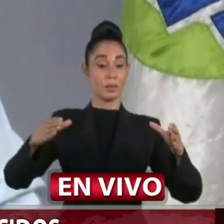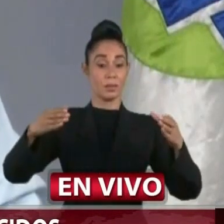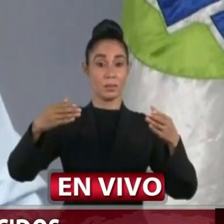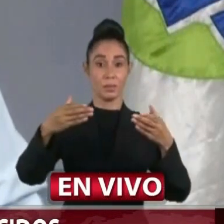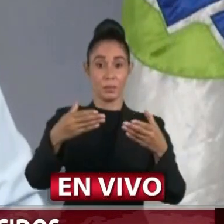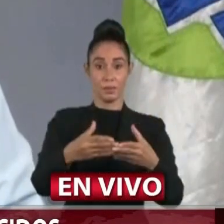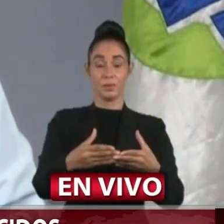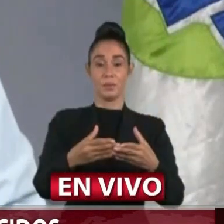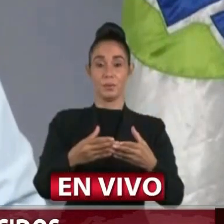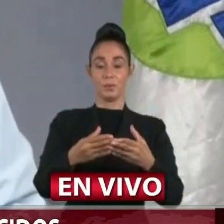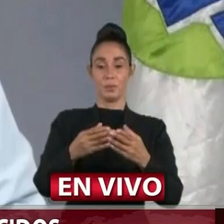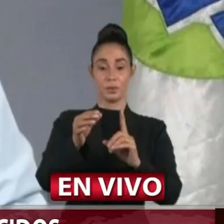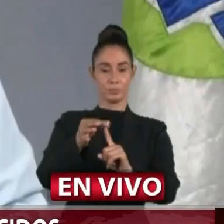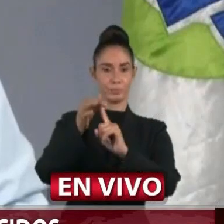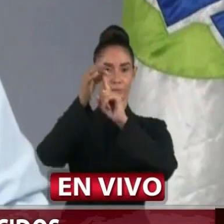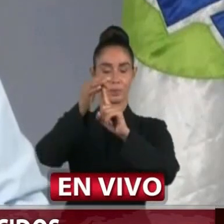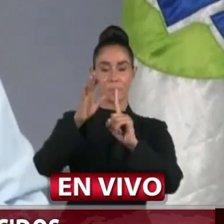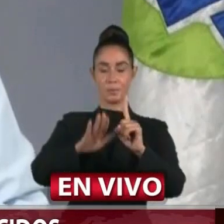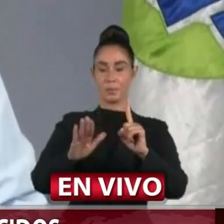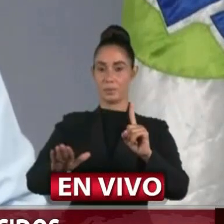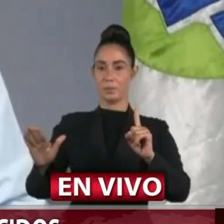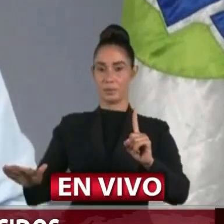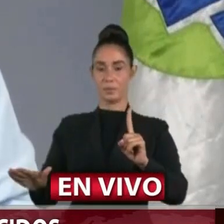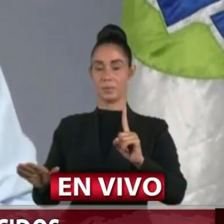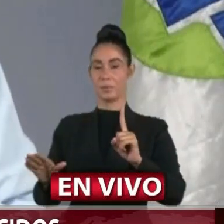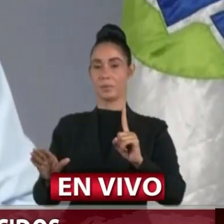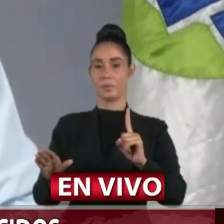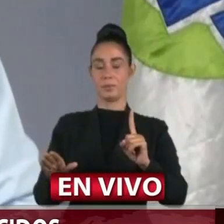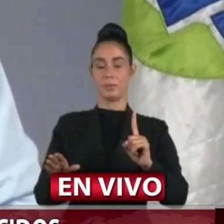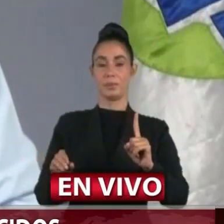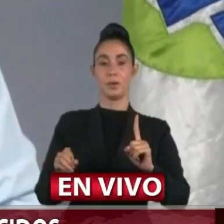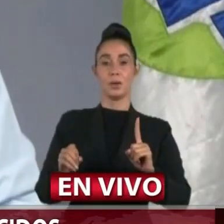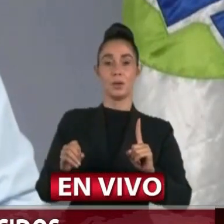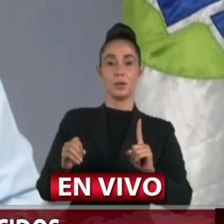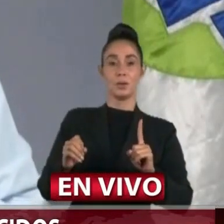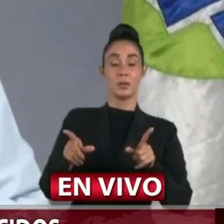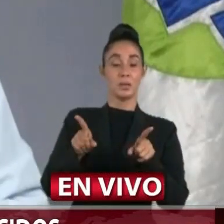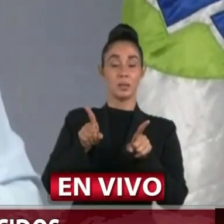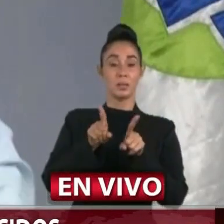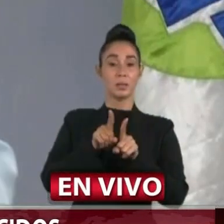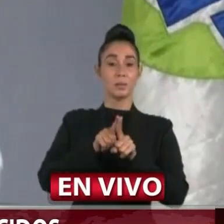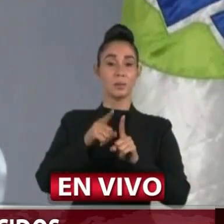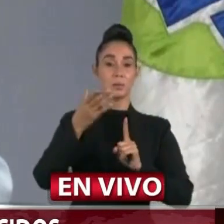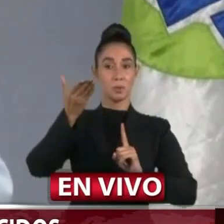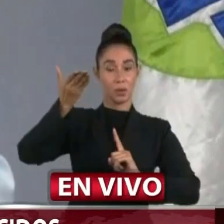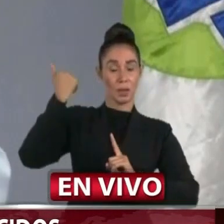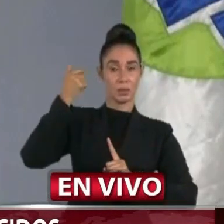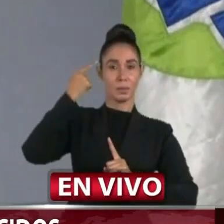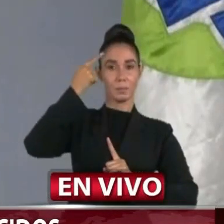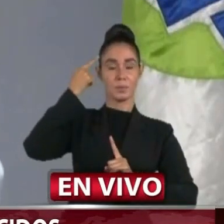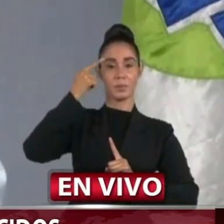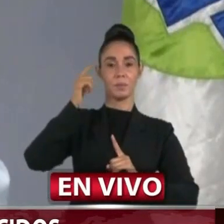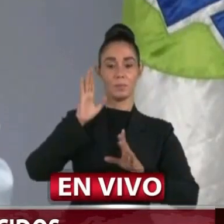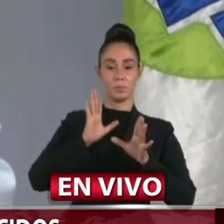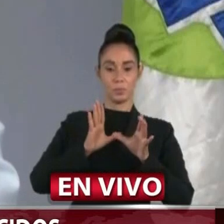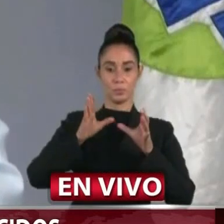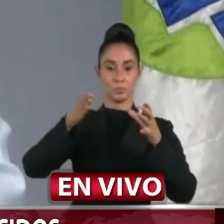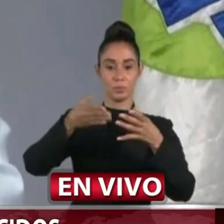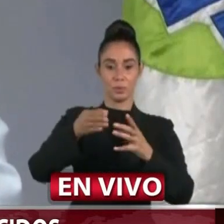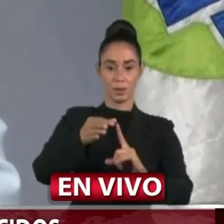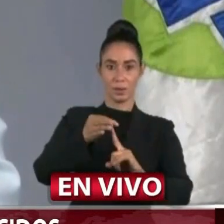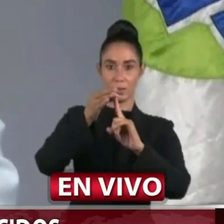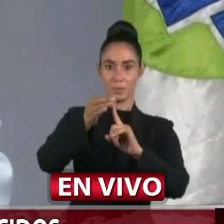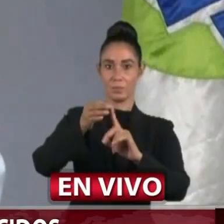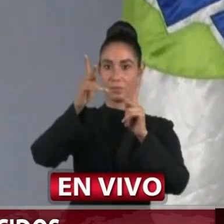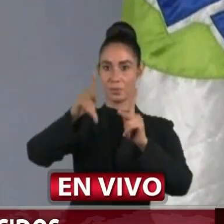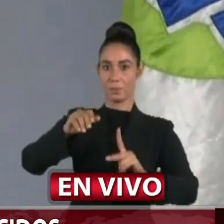para adultos, que era una de las grandes preocupaciones que teníamos cuando nos estábamos enfocando esencialmente